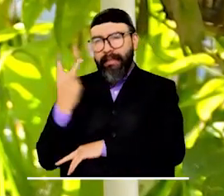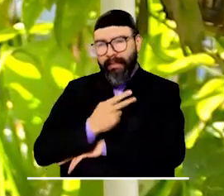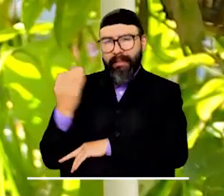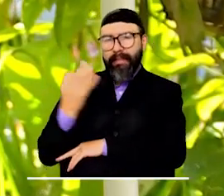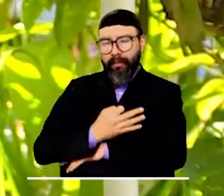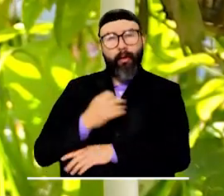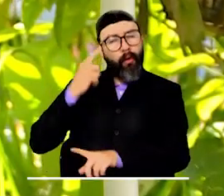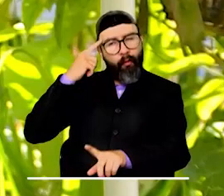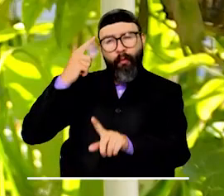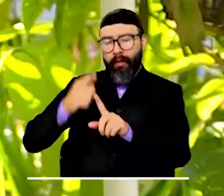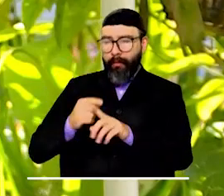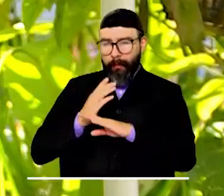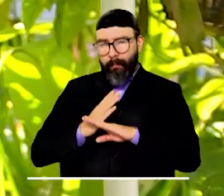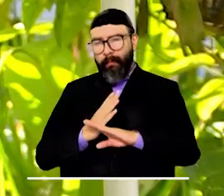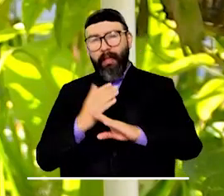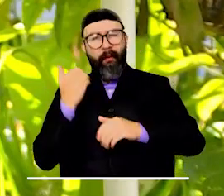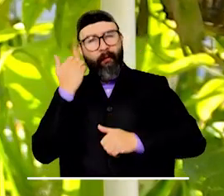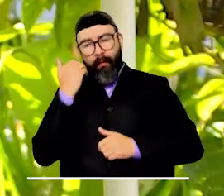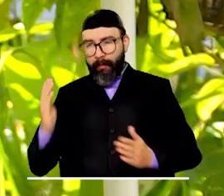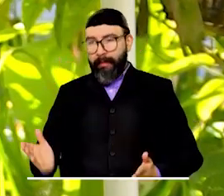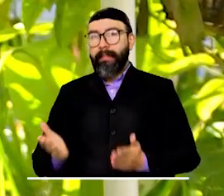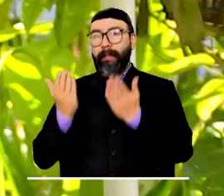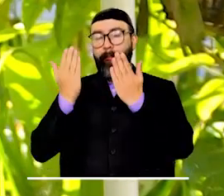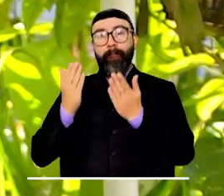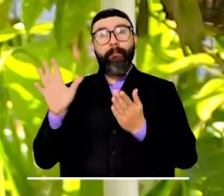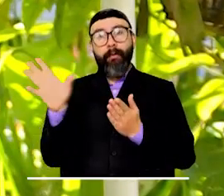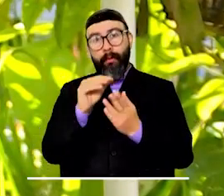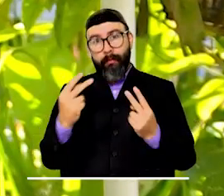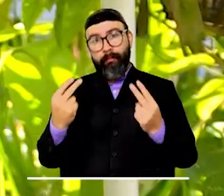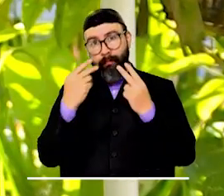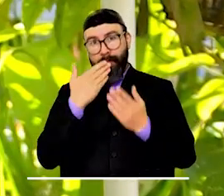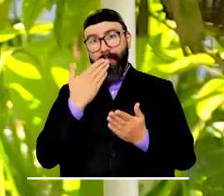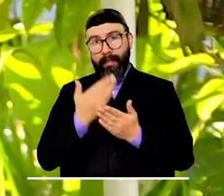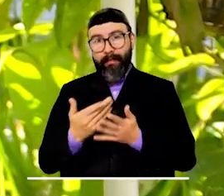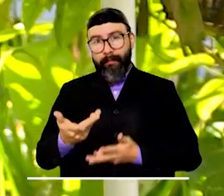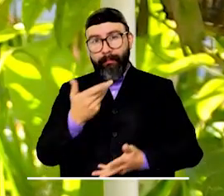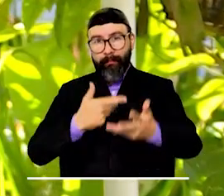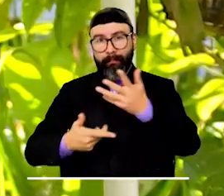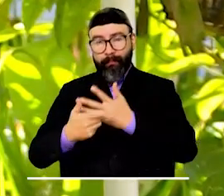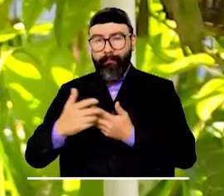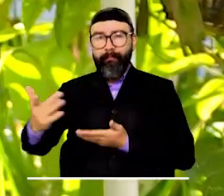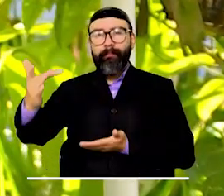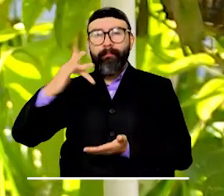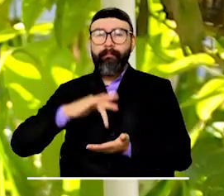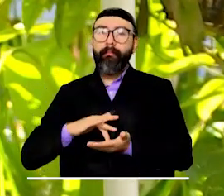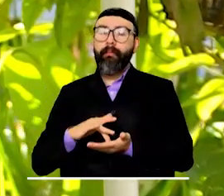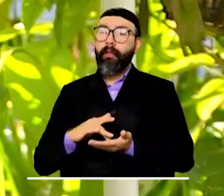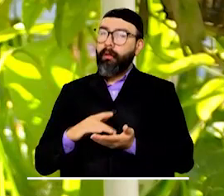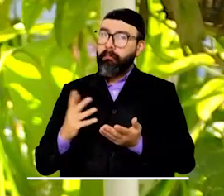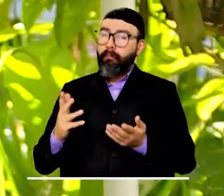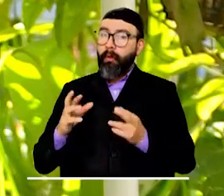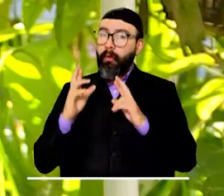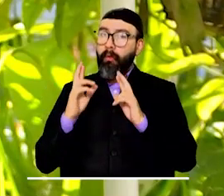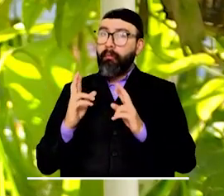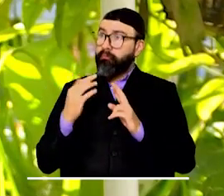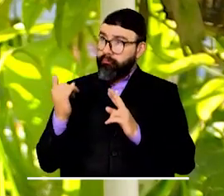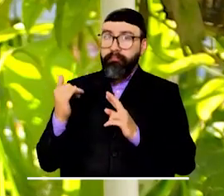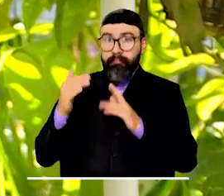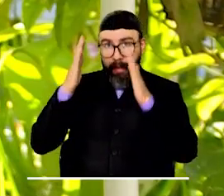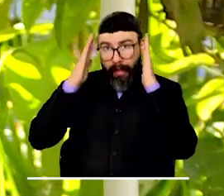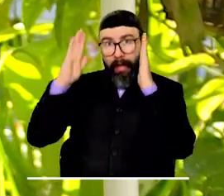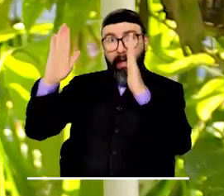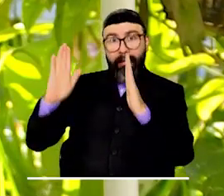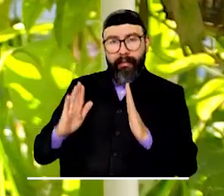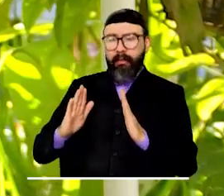la prevención. A todos ustedes, mil gracias por compartir este espacio. Espero que estén muy atentos